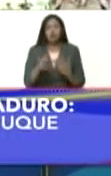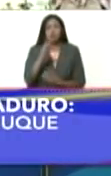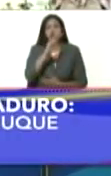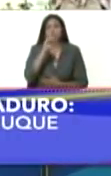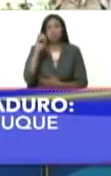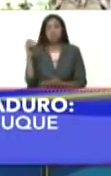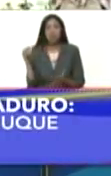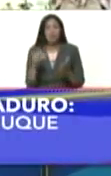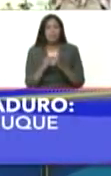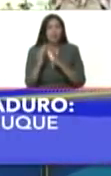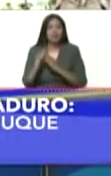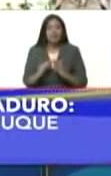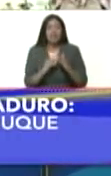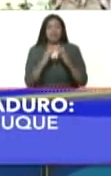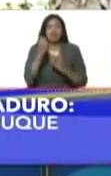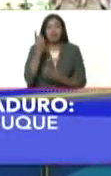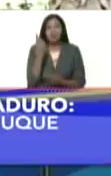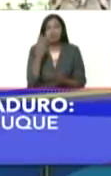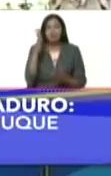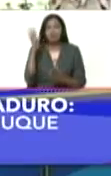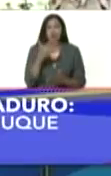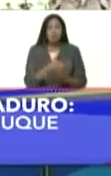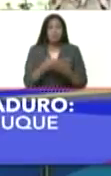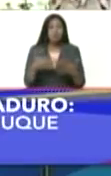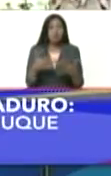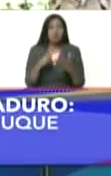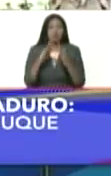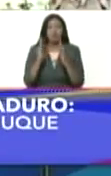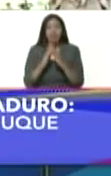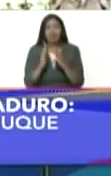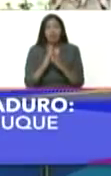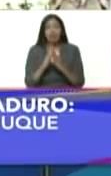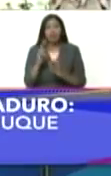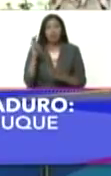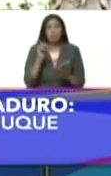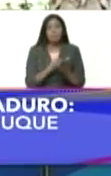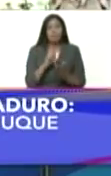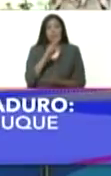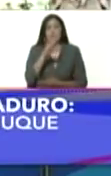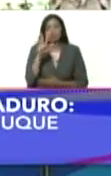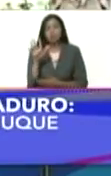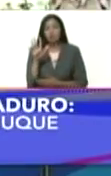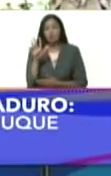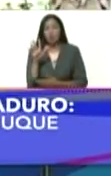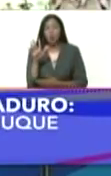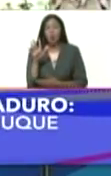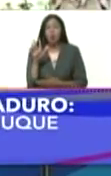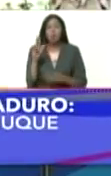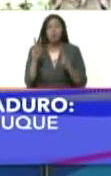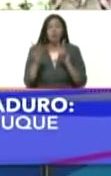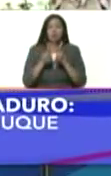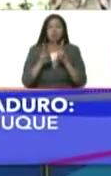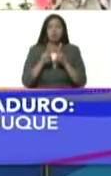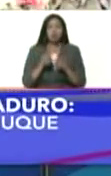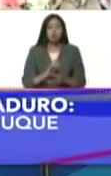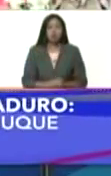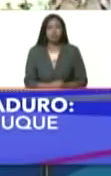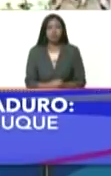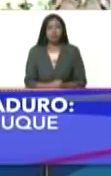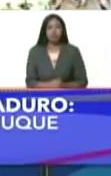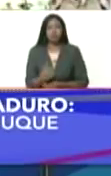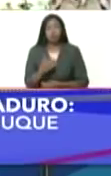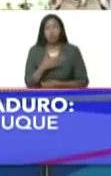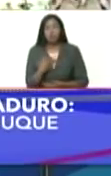2.200.000 viviendas que faltan para las 5 millones de viviendas 2025 de la Gran Misión Vivienda Venezuela. Y